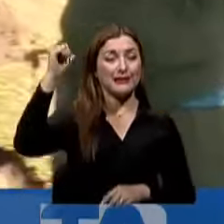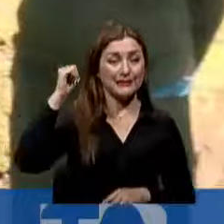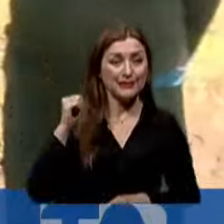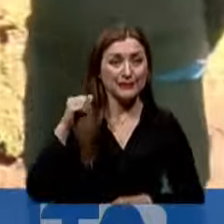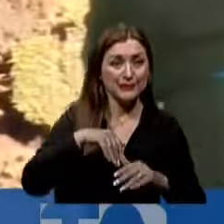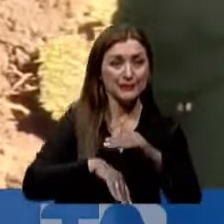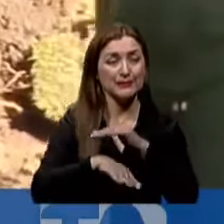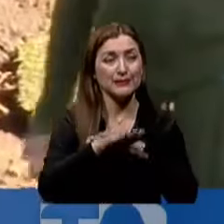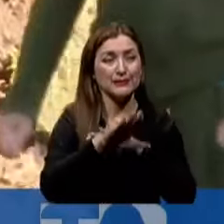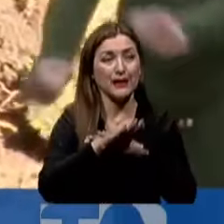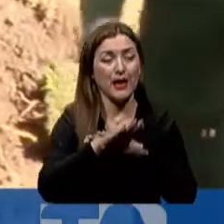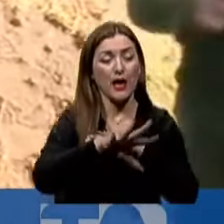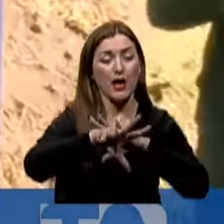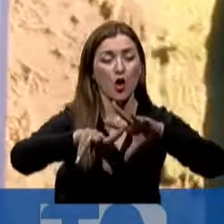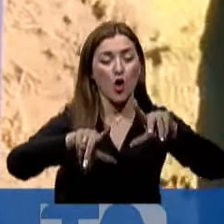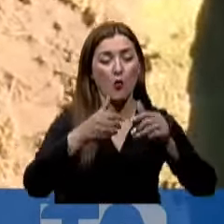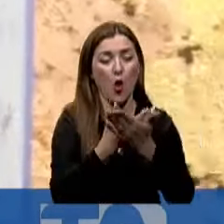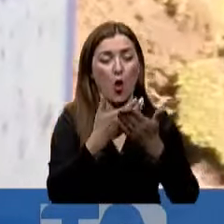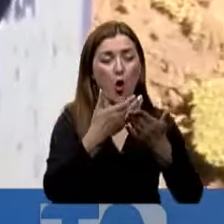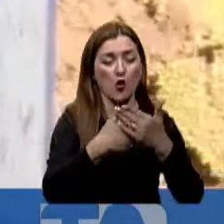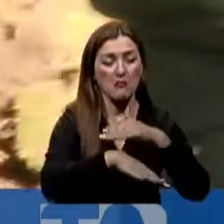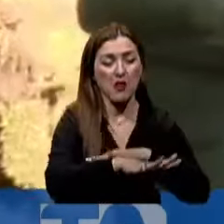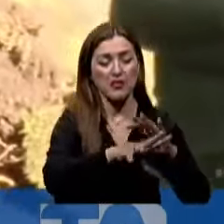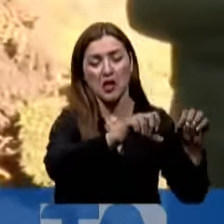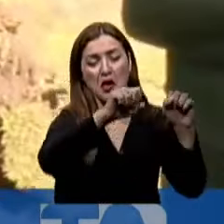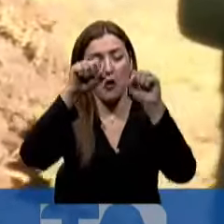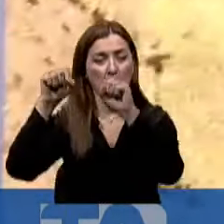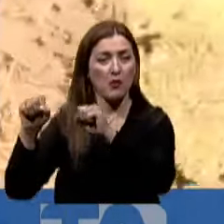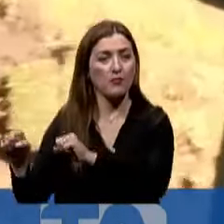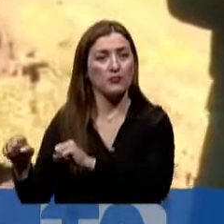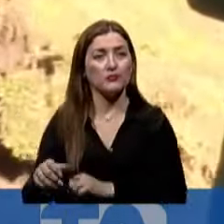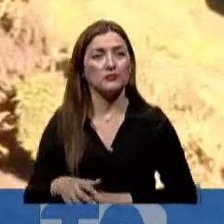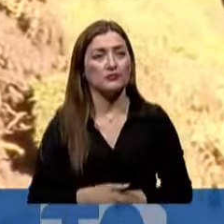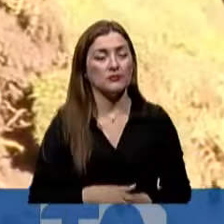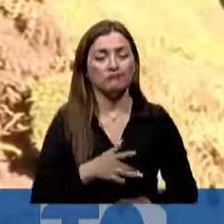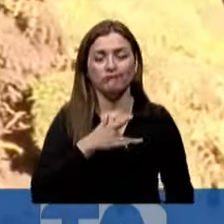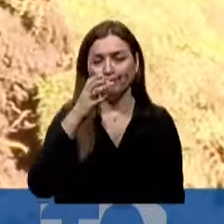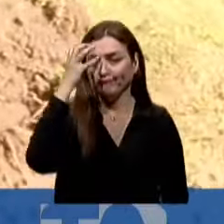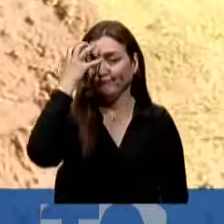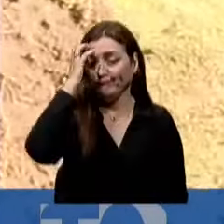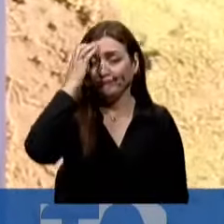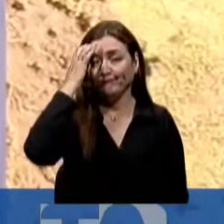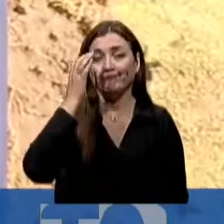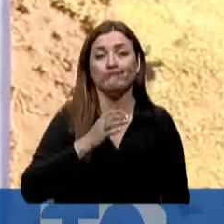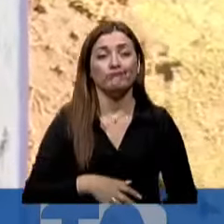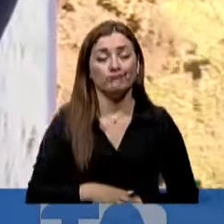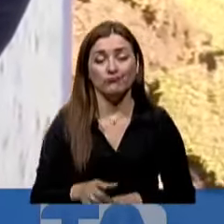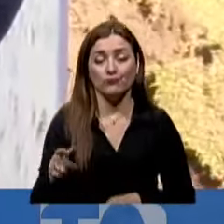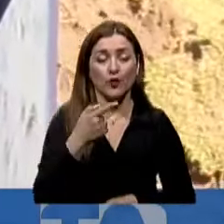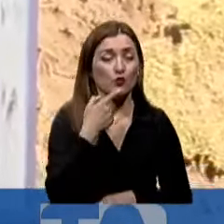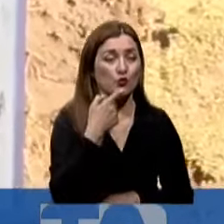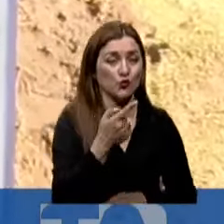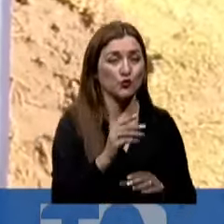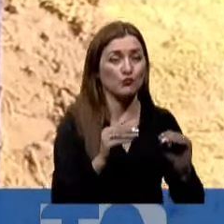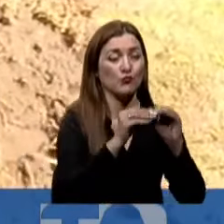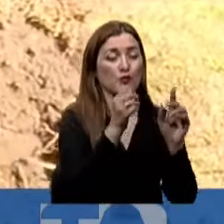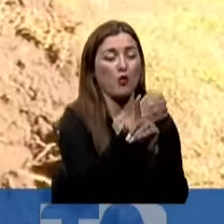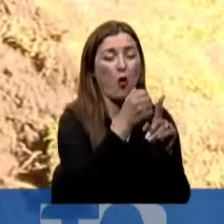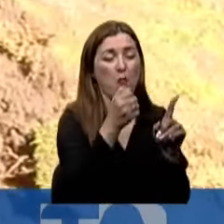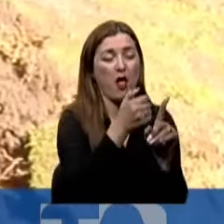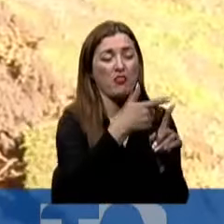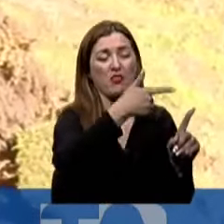se han entrado y se han sacado todas las cosas que estaban aquí claro y nos preocupa porque como usted mismo dice ha incrementado